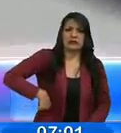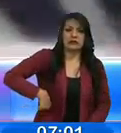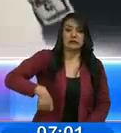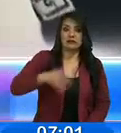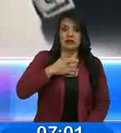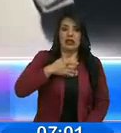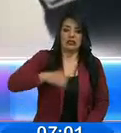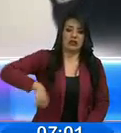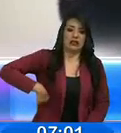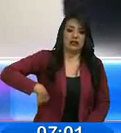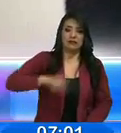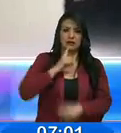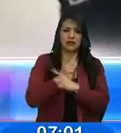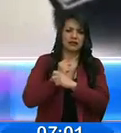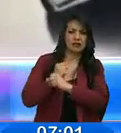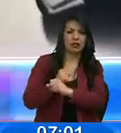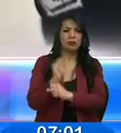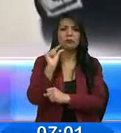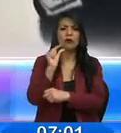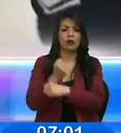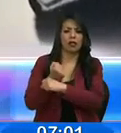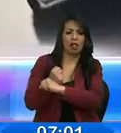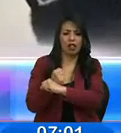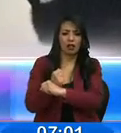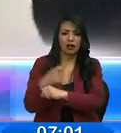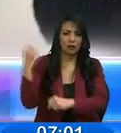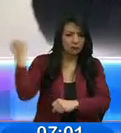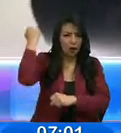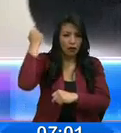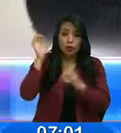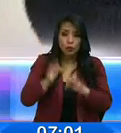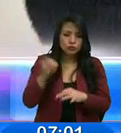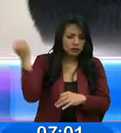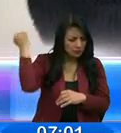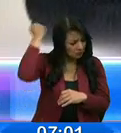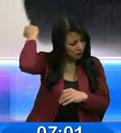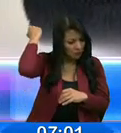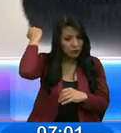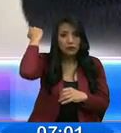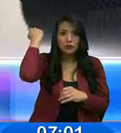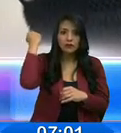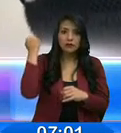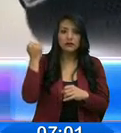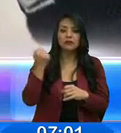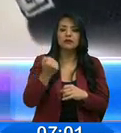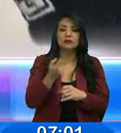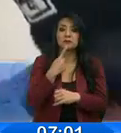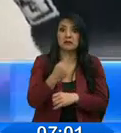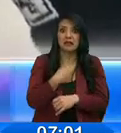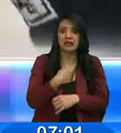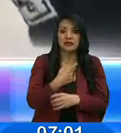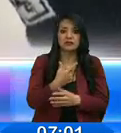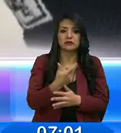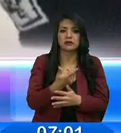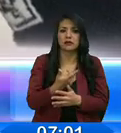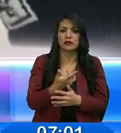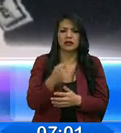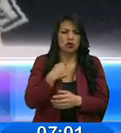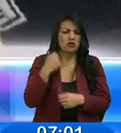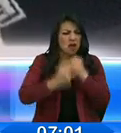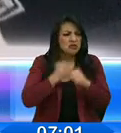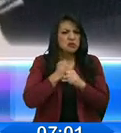cuerpo. Empezamos a forcejear un poco y me da un golpe en la cabeza. Y empezó a decir que él ha estado años preso